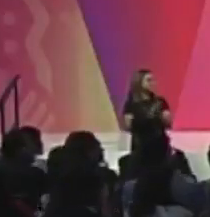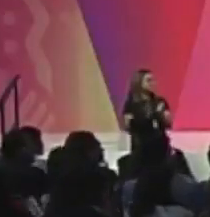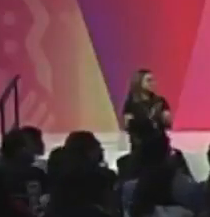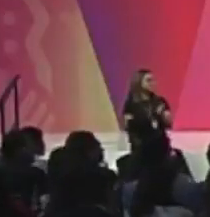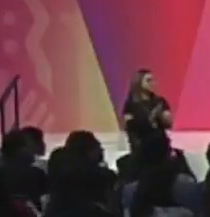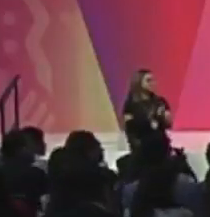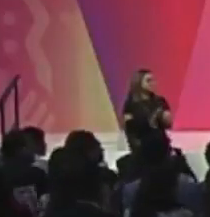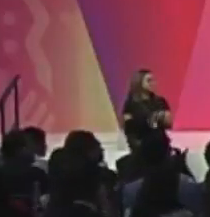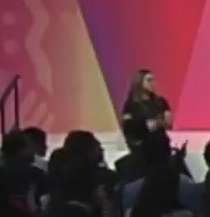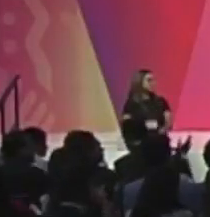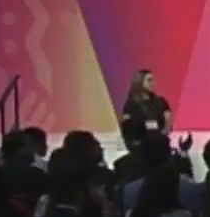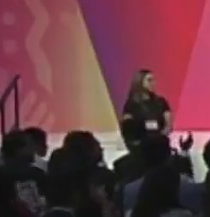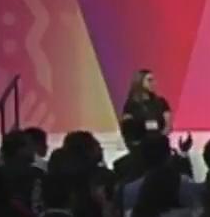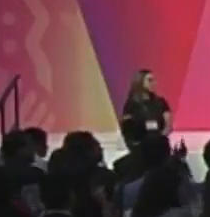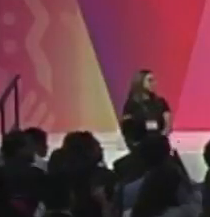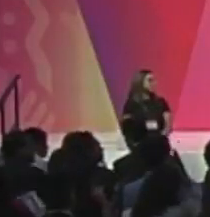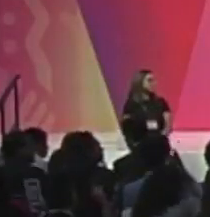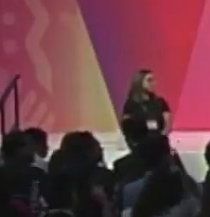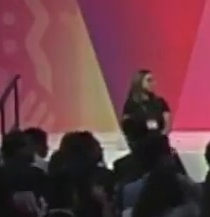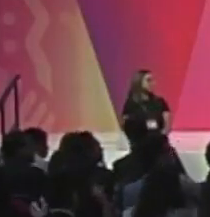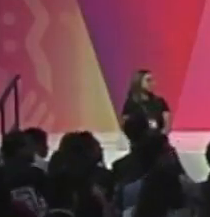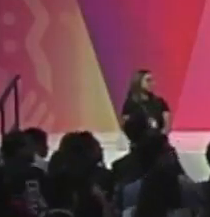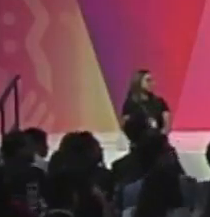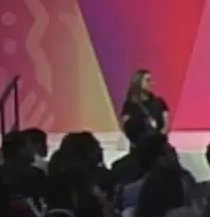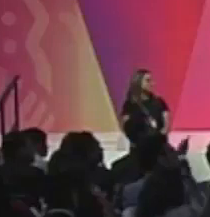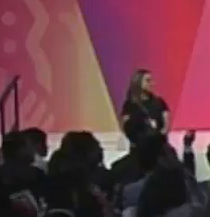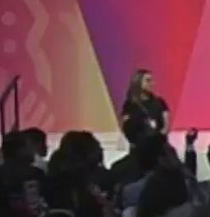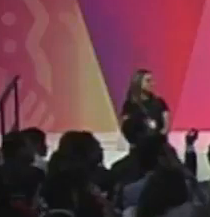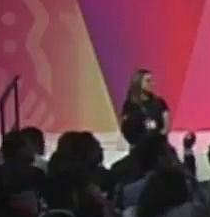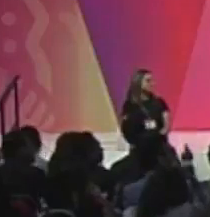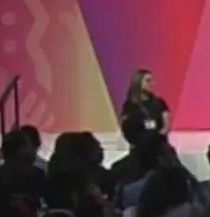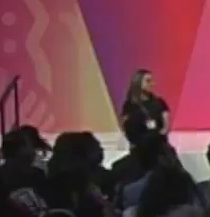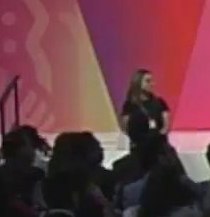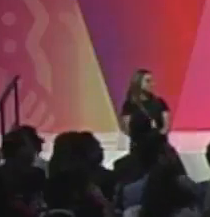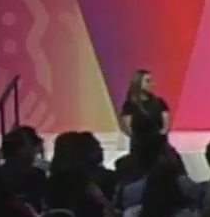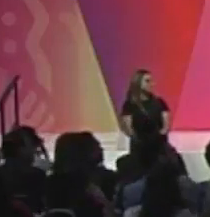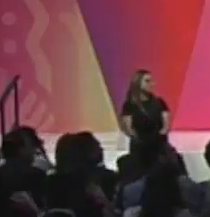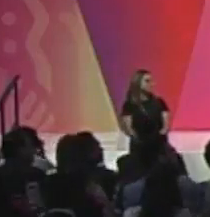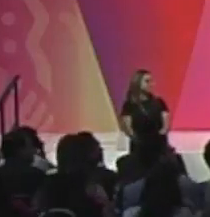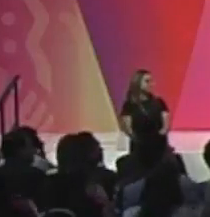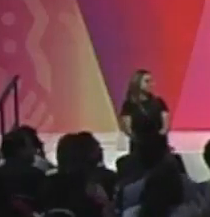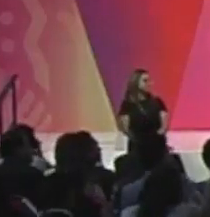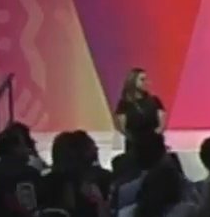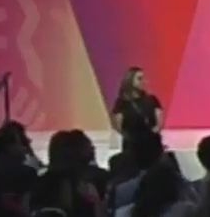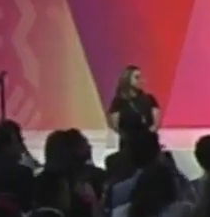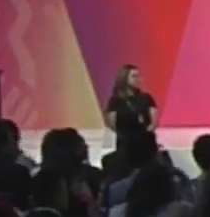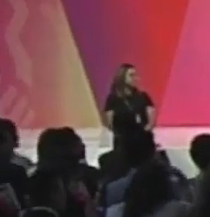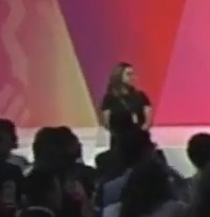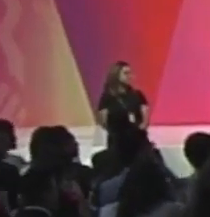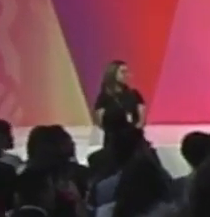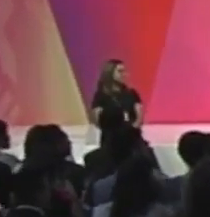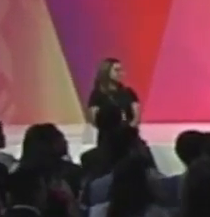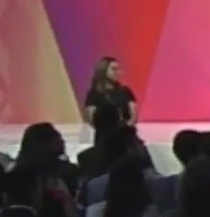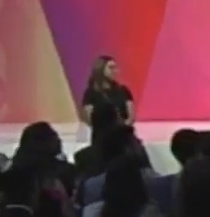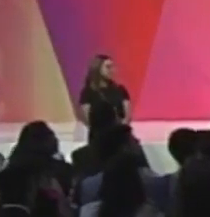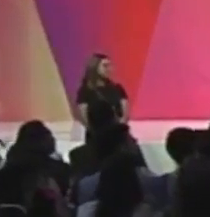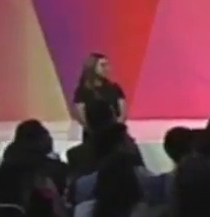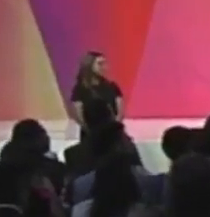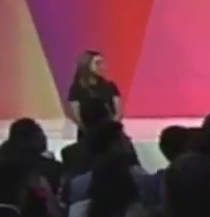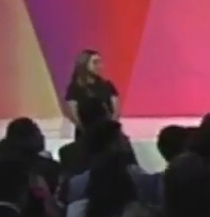Especialidad en Amparo y Procesal Constitucional, doctor Rafael Rodríguez Moreno, coordinador.